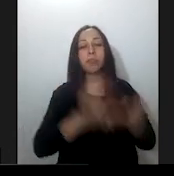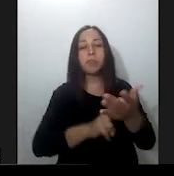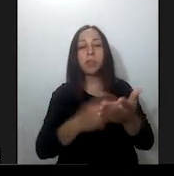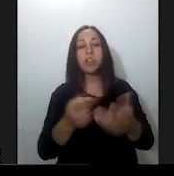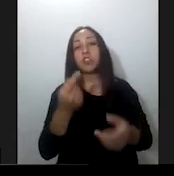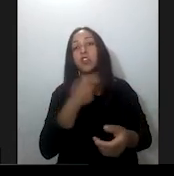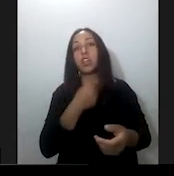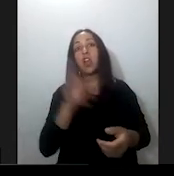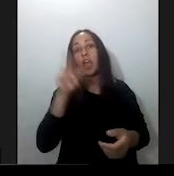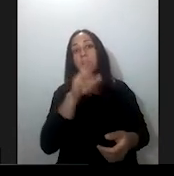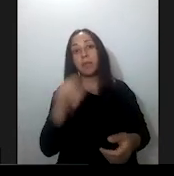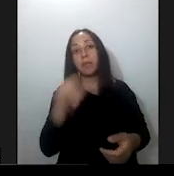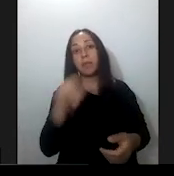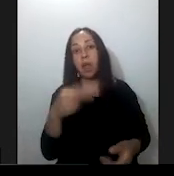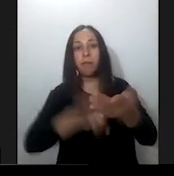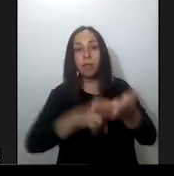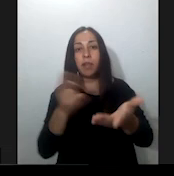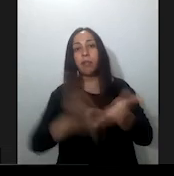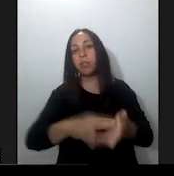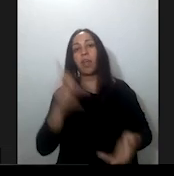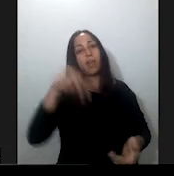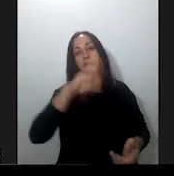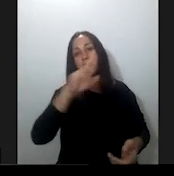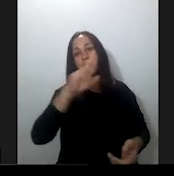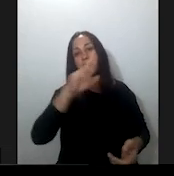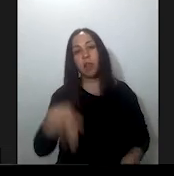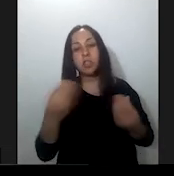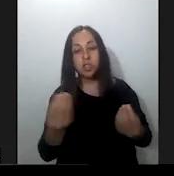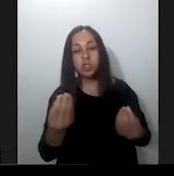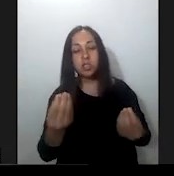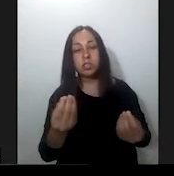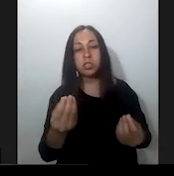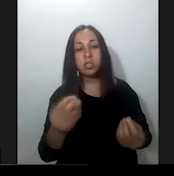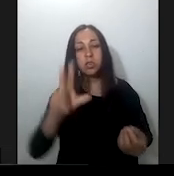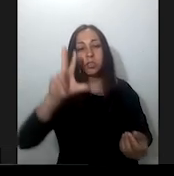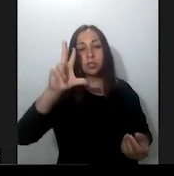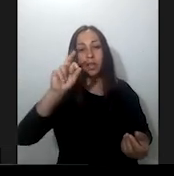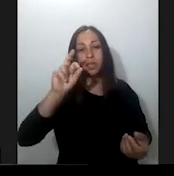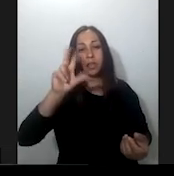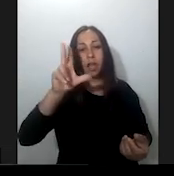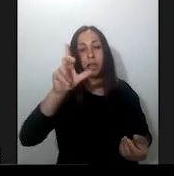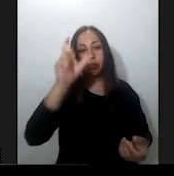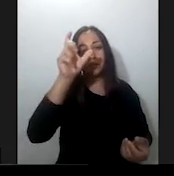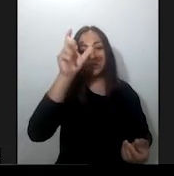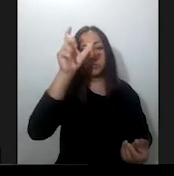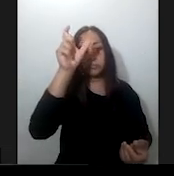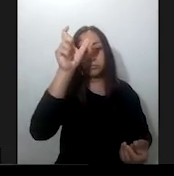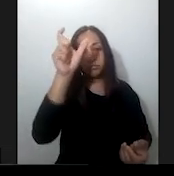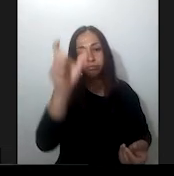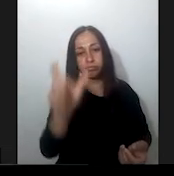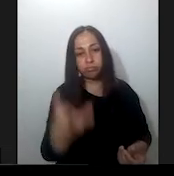lo que quiero hacer ahora es eliminar esos registros que están repetidos. Si observan, tenemos 30